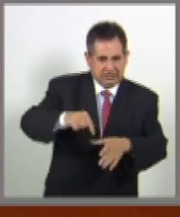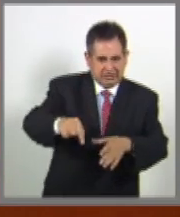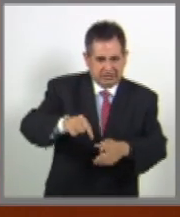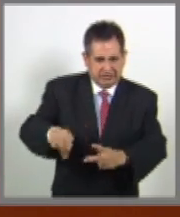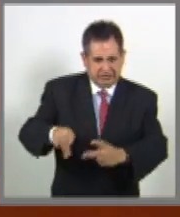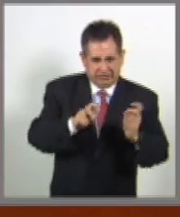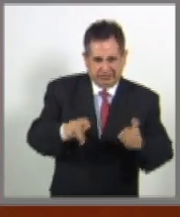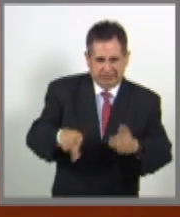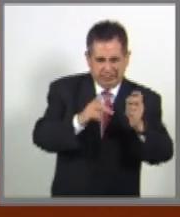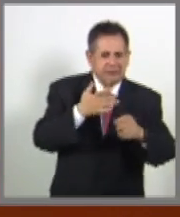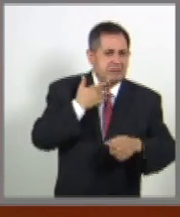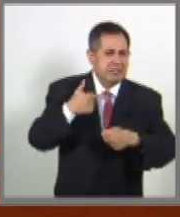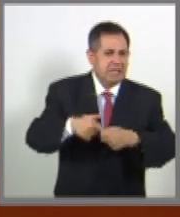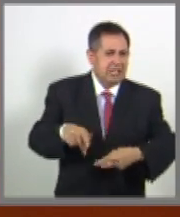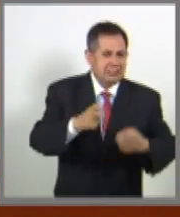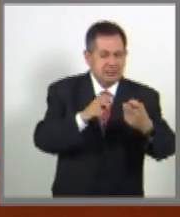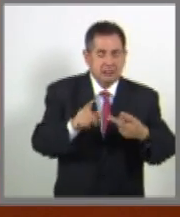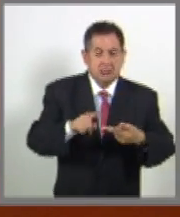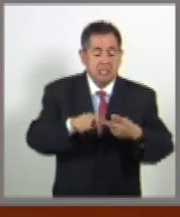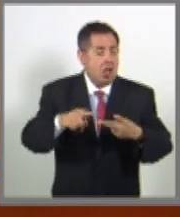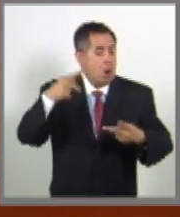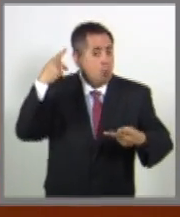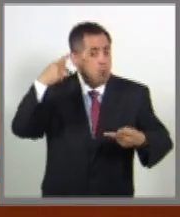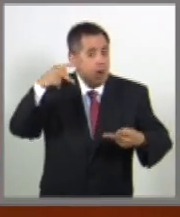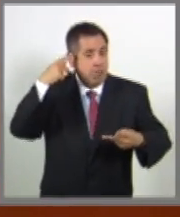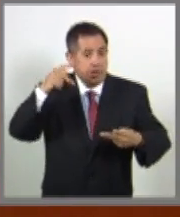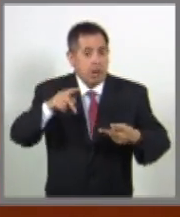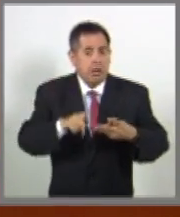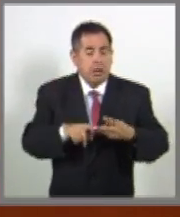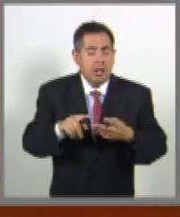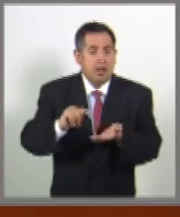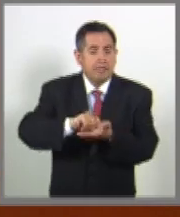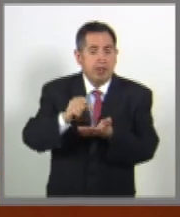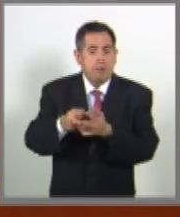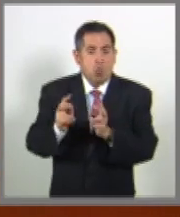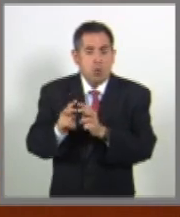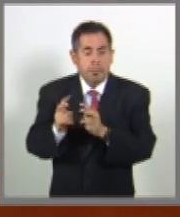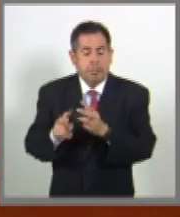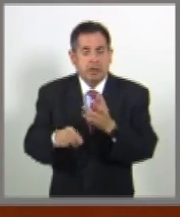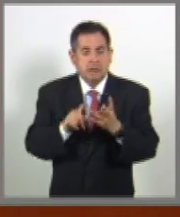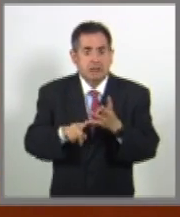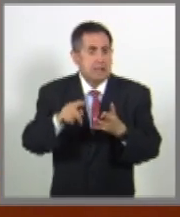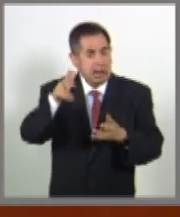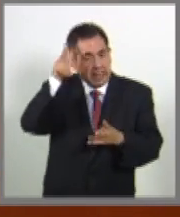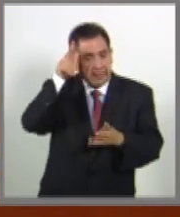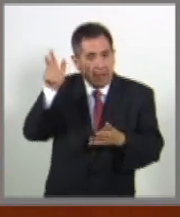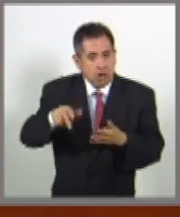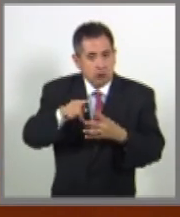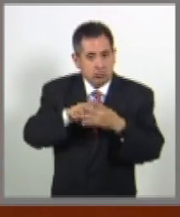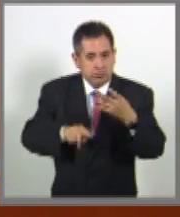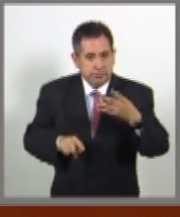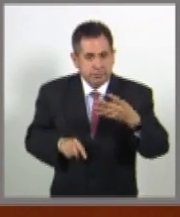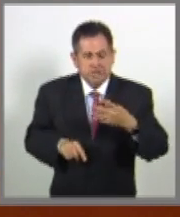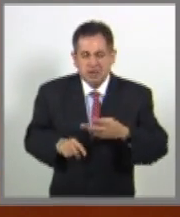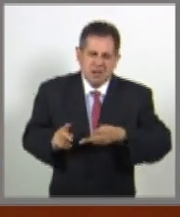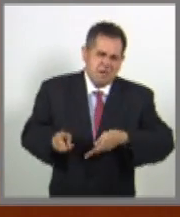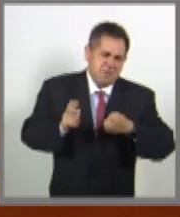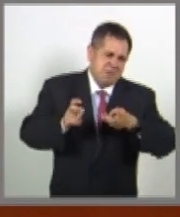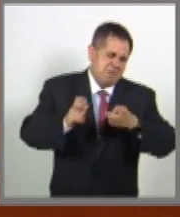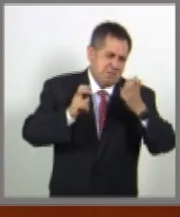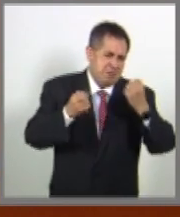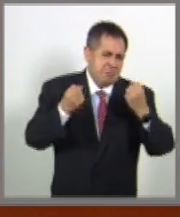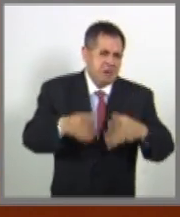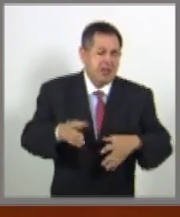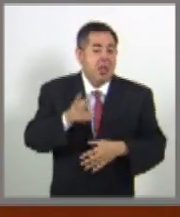nivel nacional, seguida por Puebla, por Tamaulipas y por Hidalgo. El robo de combustible afecta